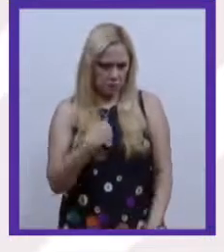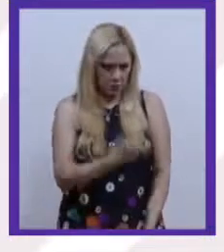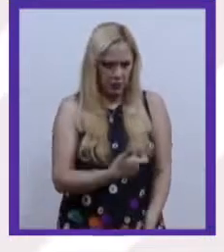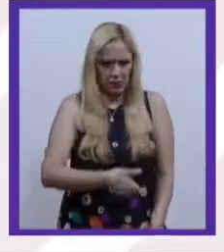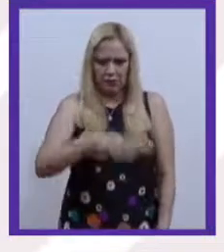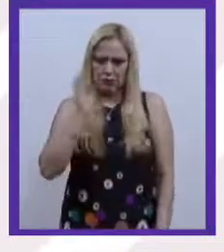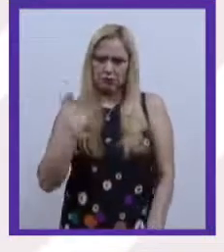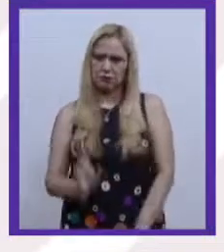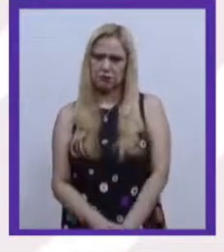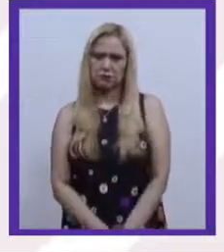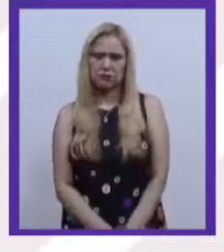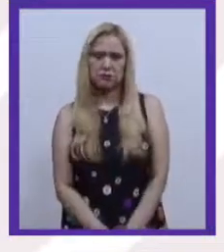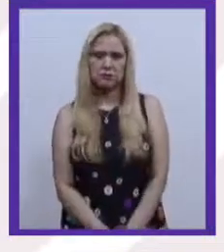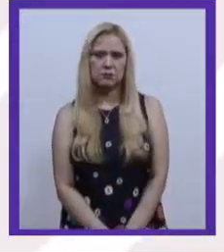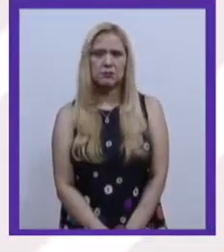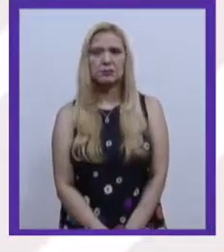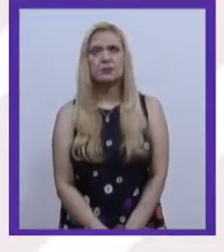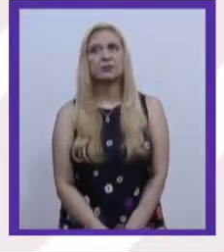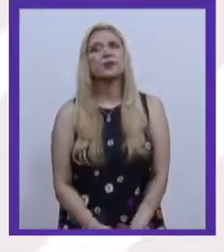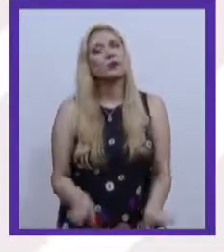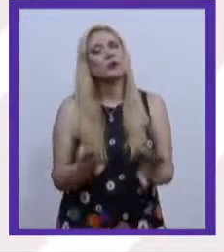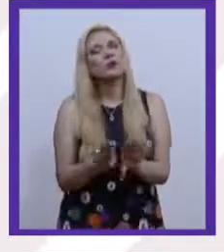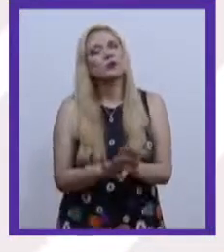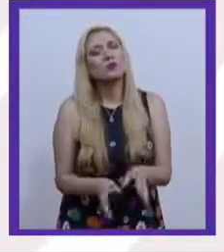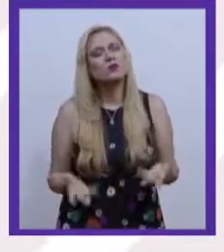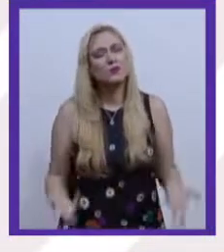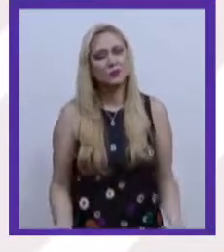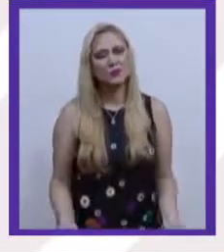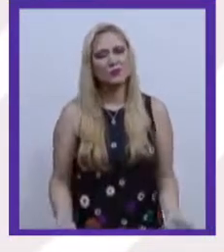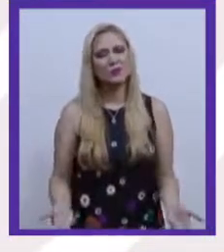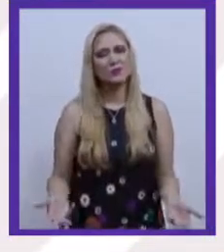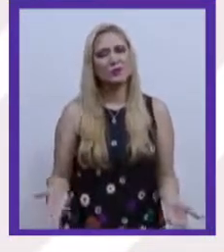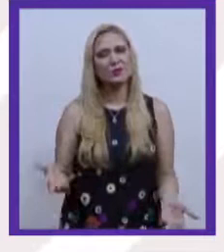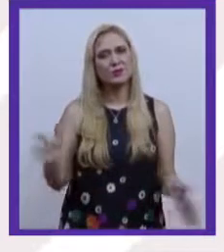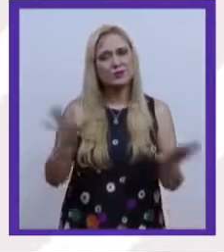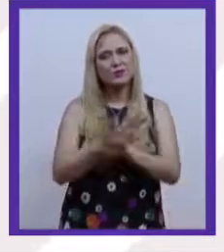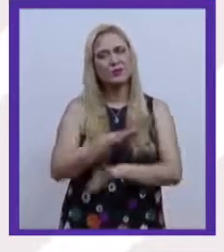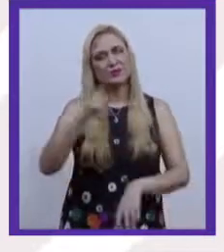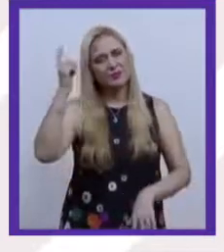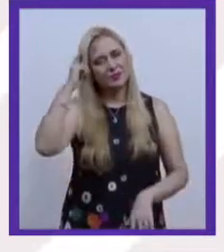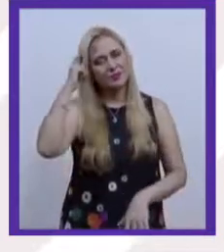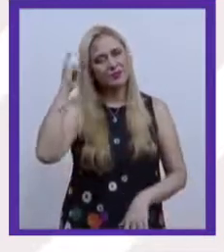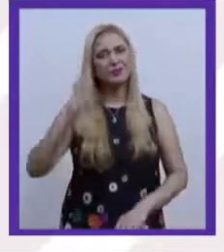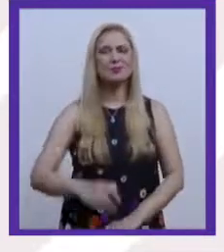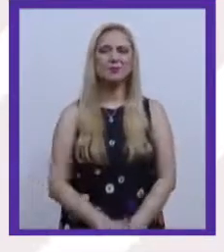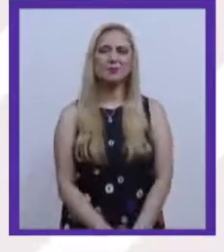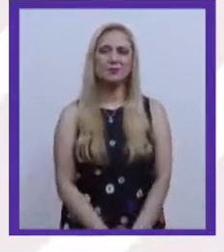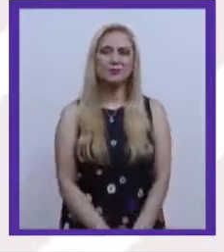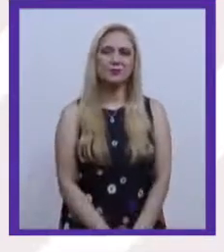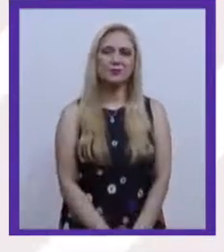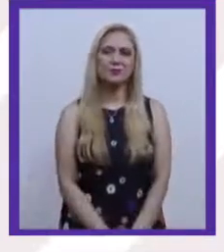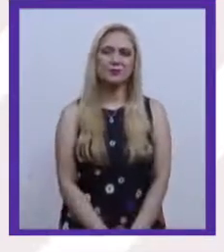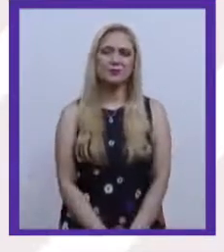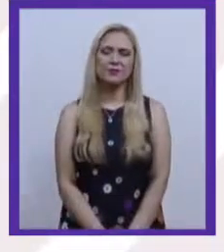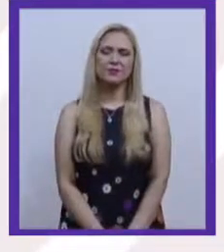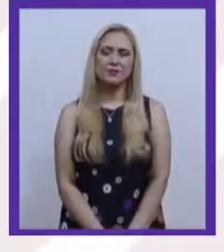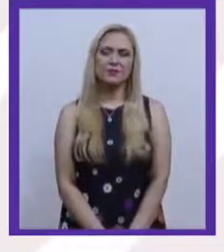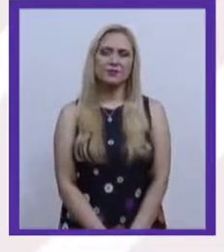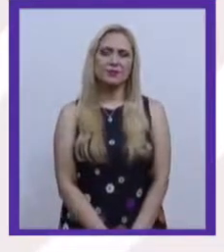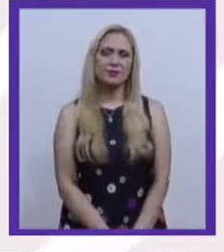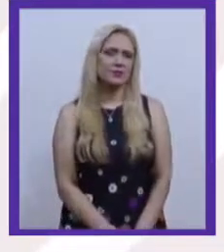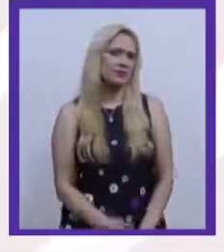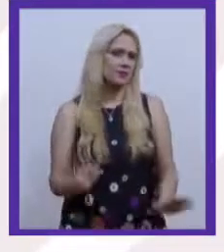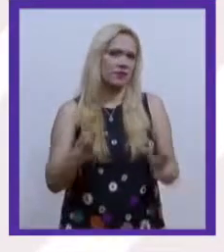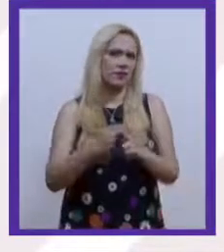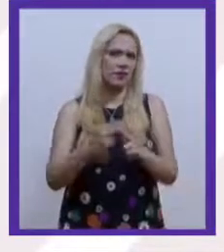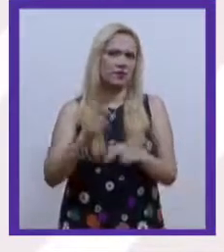¿No? ¿Cómo le hacemos? ¿Qué cambio? O sea, ¿cómo movemos este cambio cultural, Marta? No, incluso en las